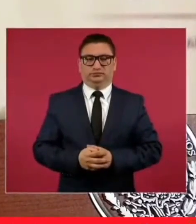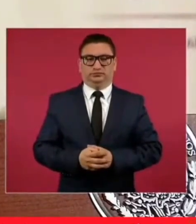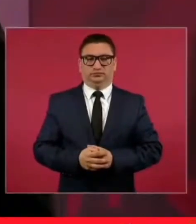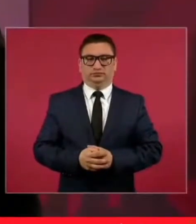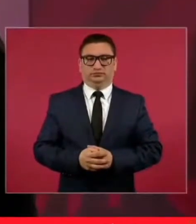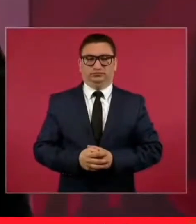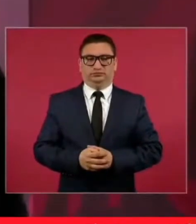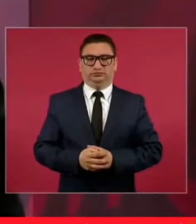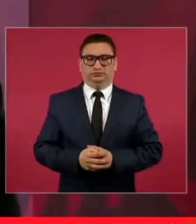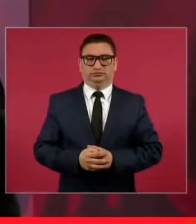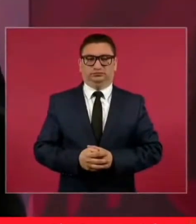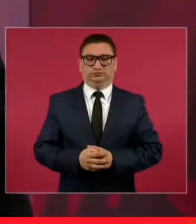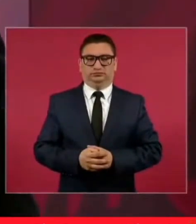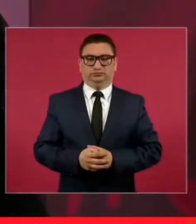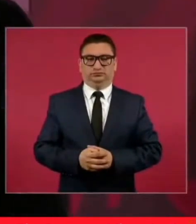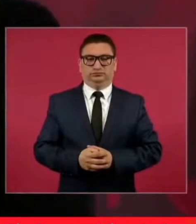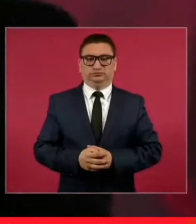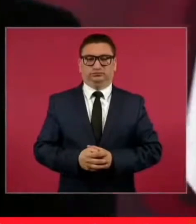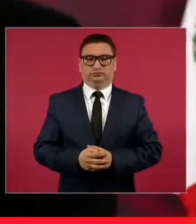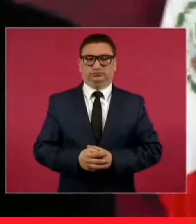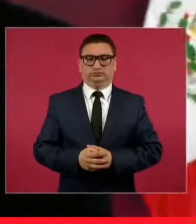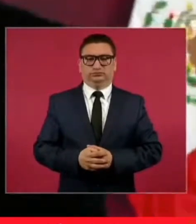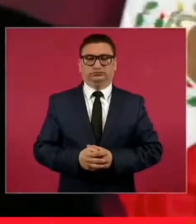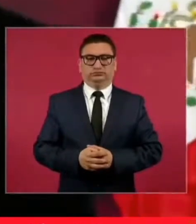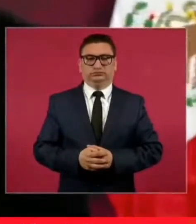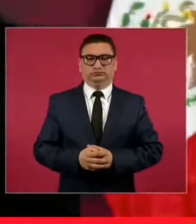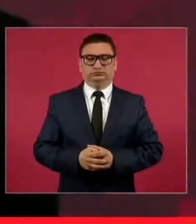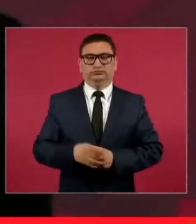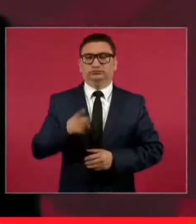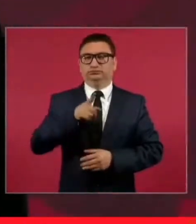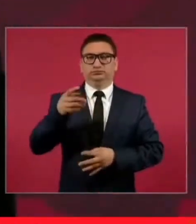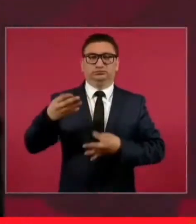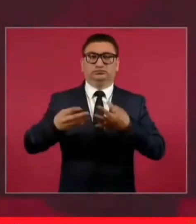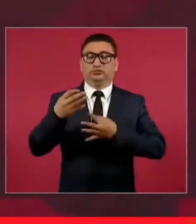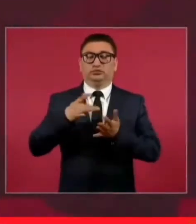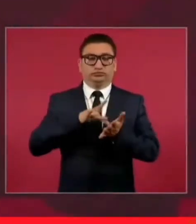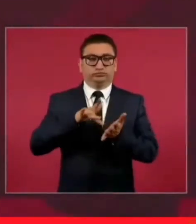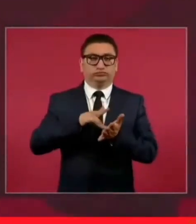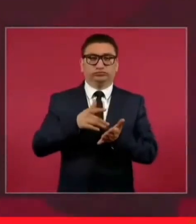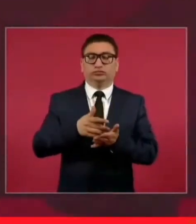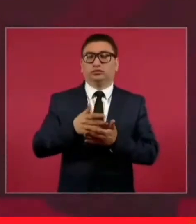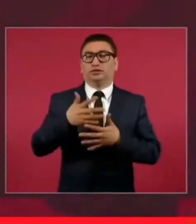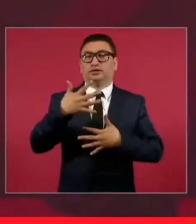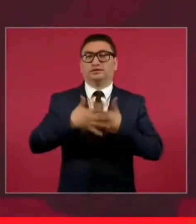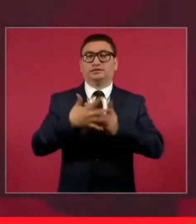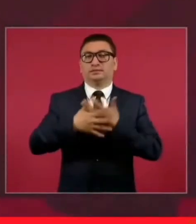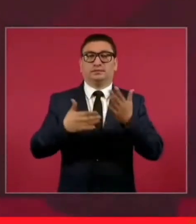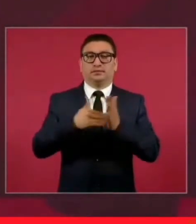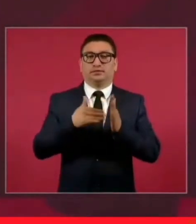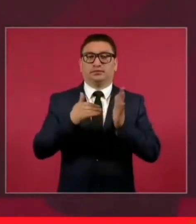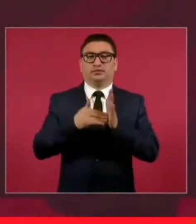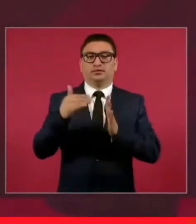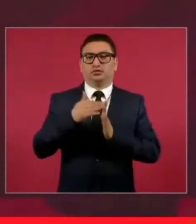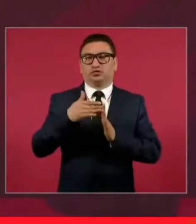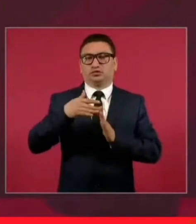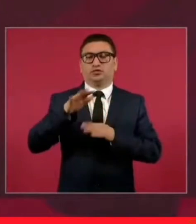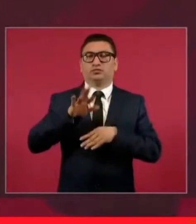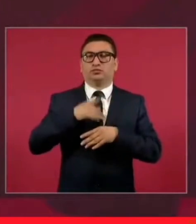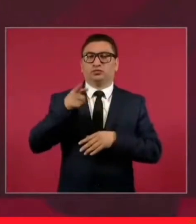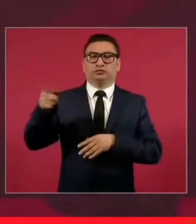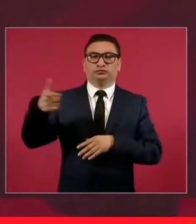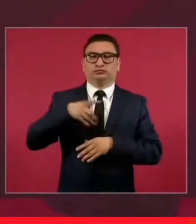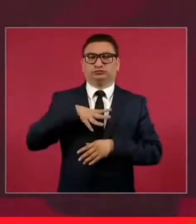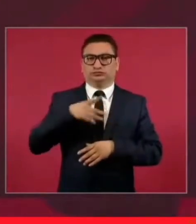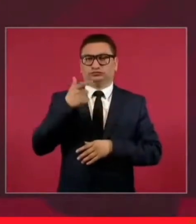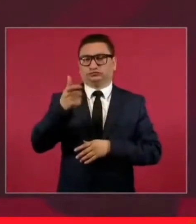de que no quieran aportar 15,000 millones de un fideicomiso